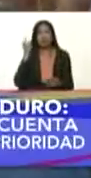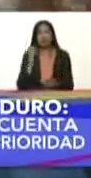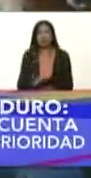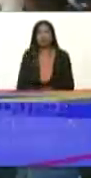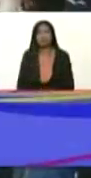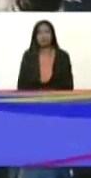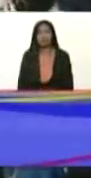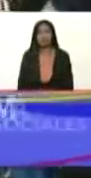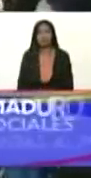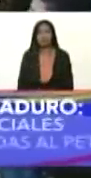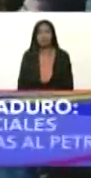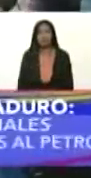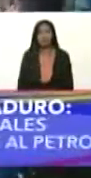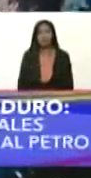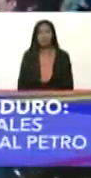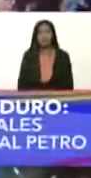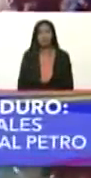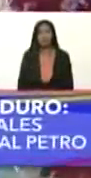mujeres!